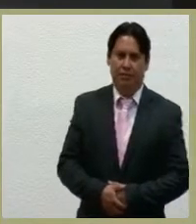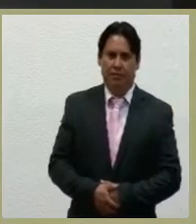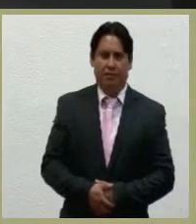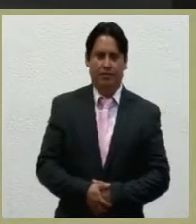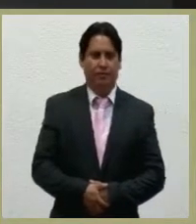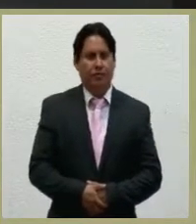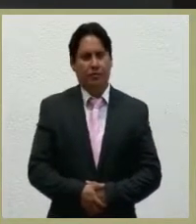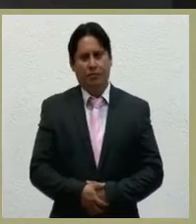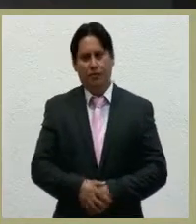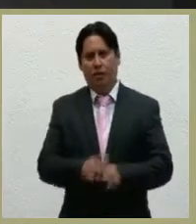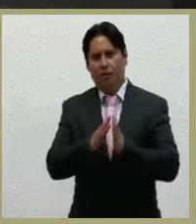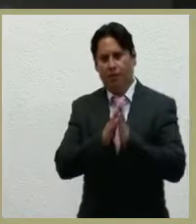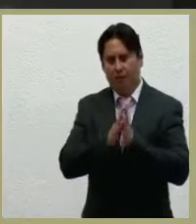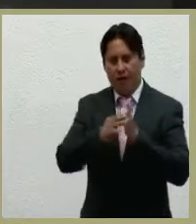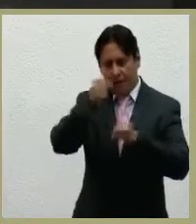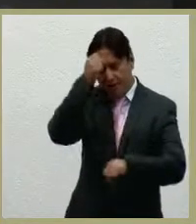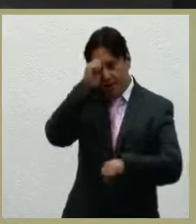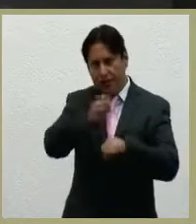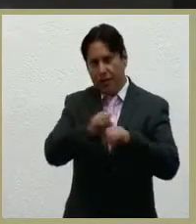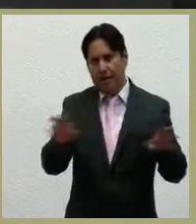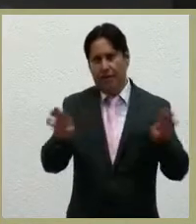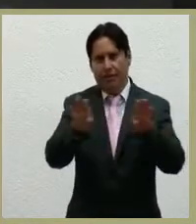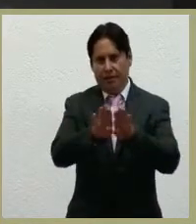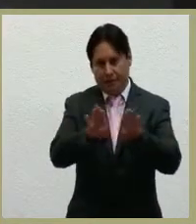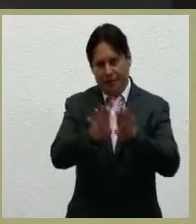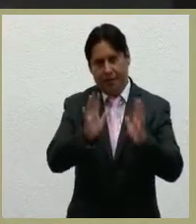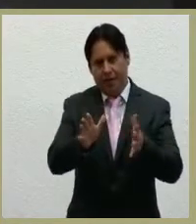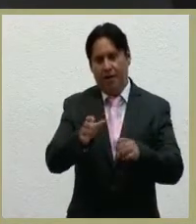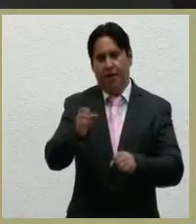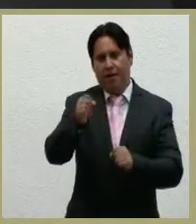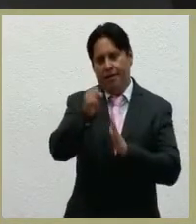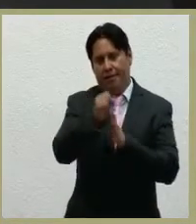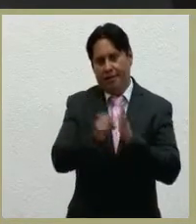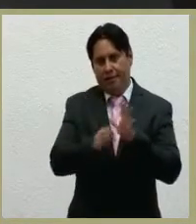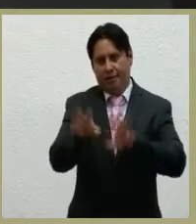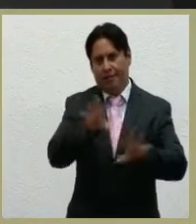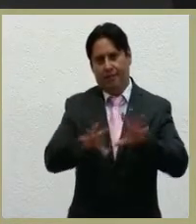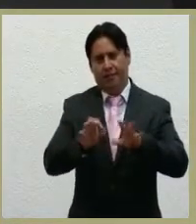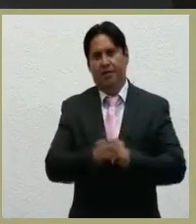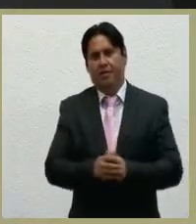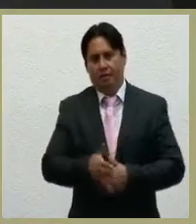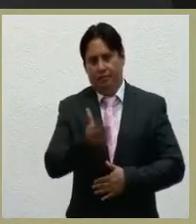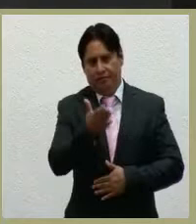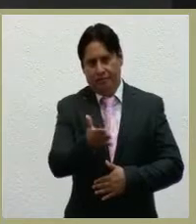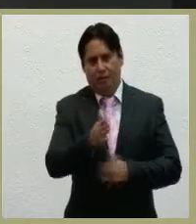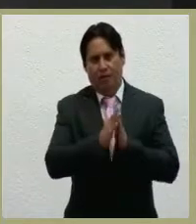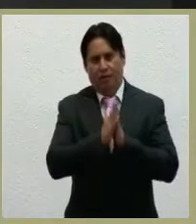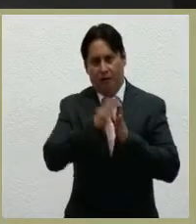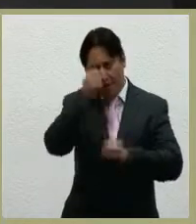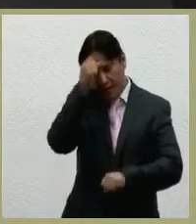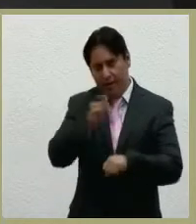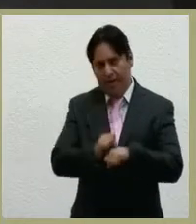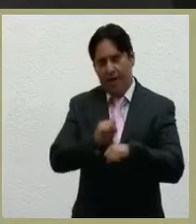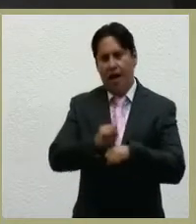Solicito a la Secretaría cierre el sistema electrónico. Solicito a la diputada secretaria Elizabeth Escobedo Morales se